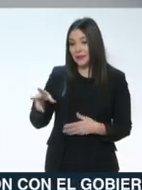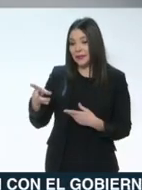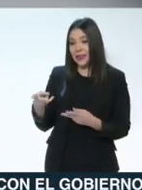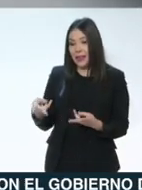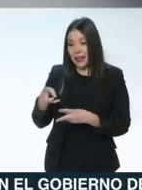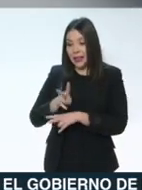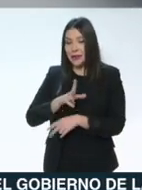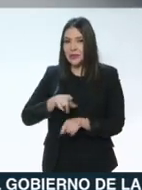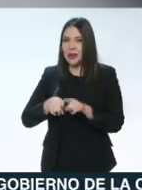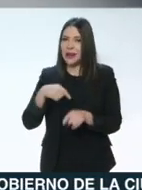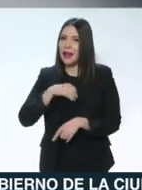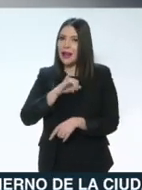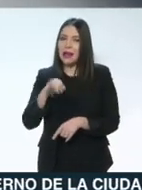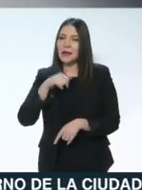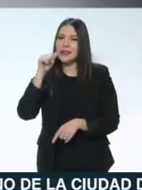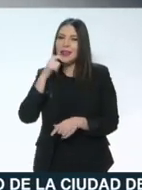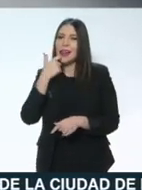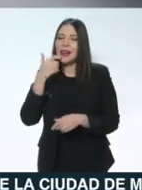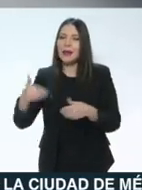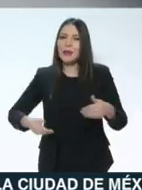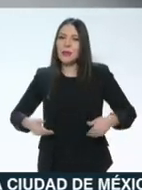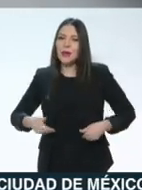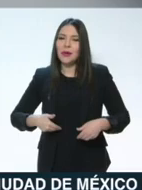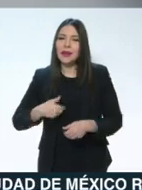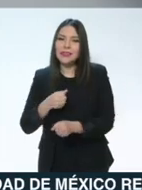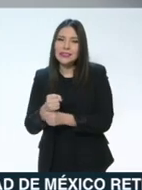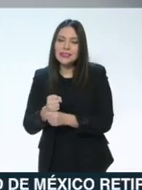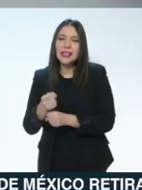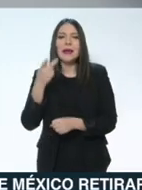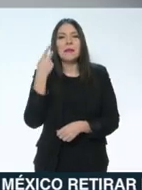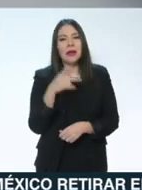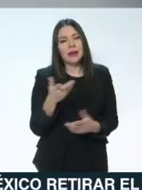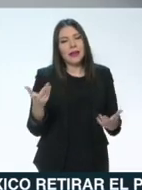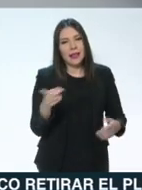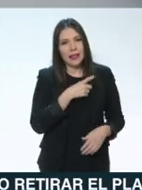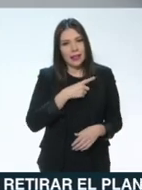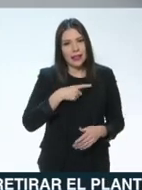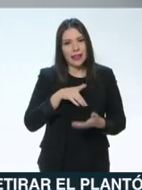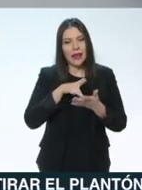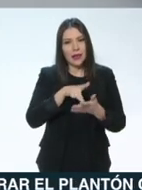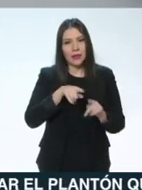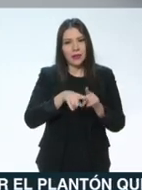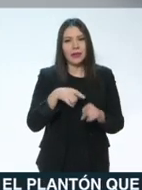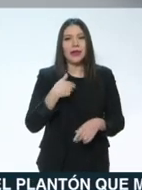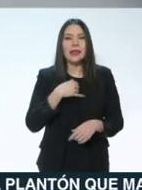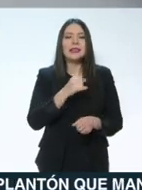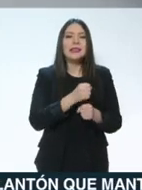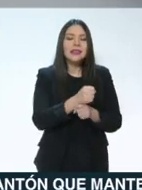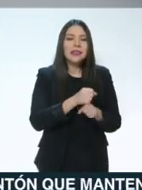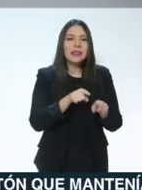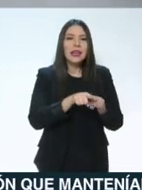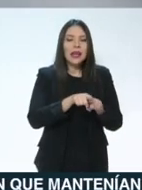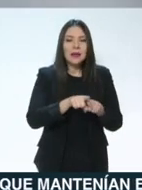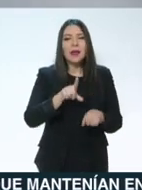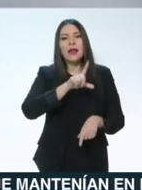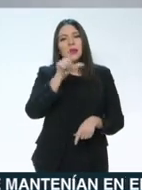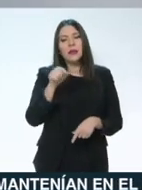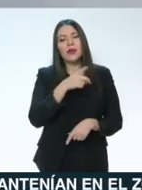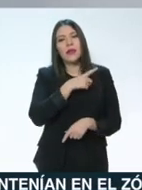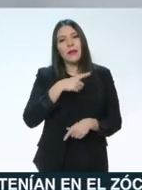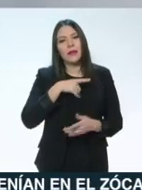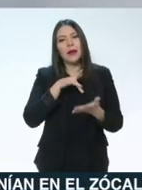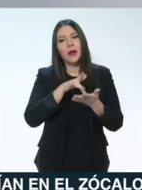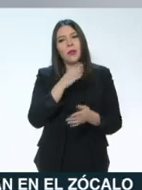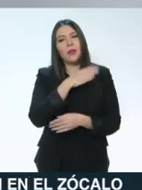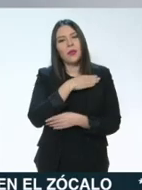bonitos hermanos. O sea, en verdad hay que apoyar al hermano, pero a veces... Yo sí lo molestaba primero, pero sí, después hay que echarles porras, ¿cómo no? Sí, la Y verdad. también